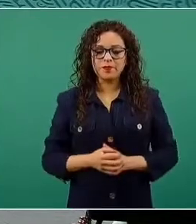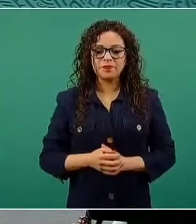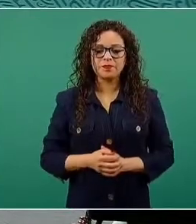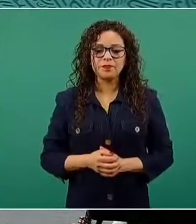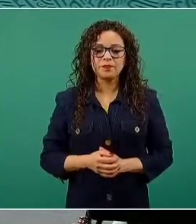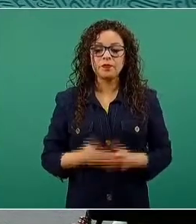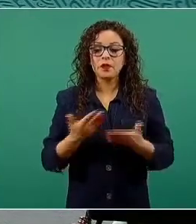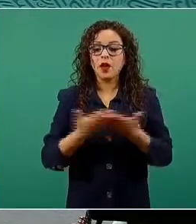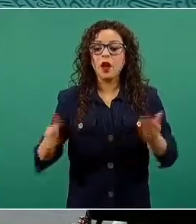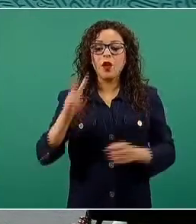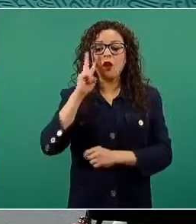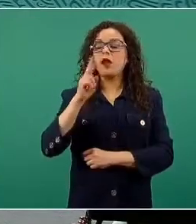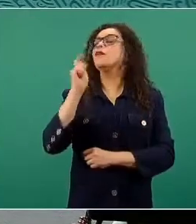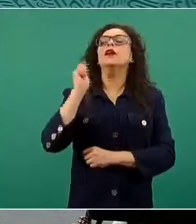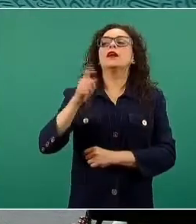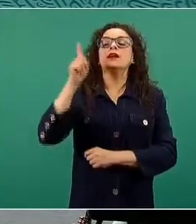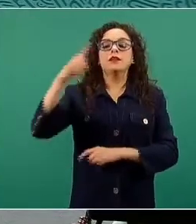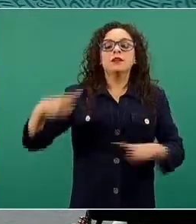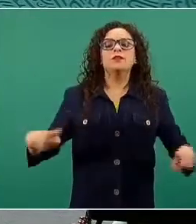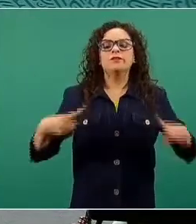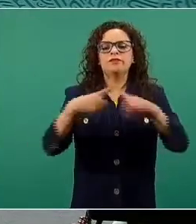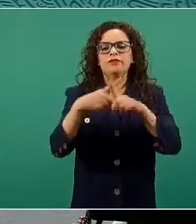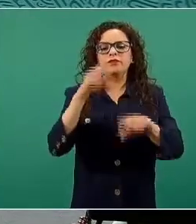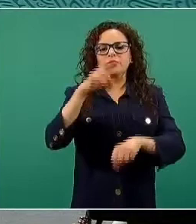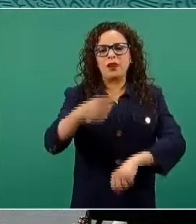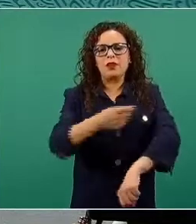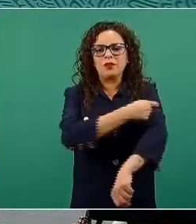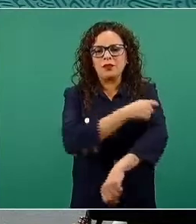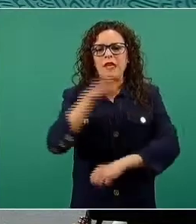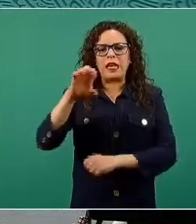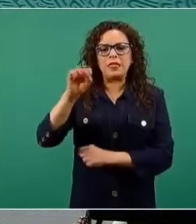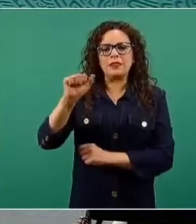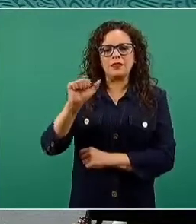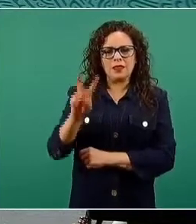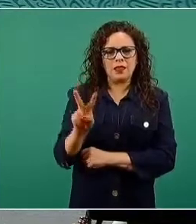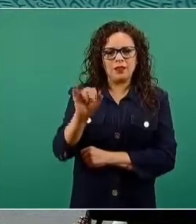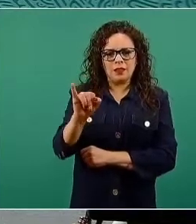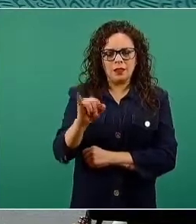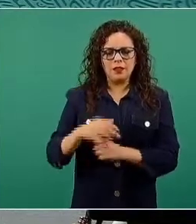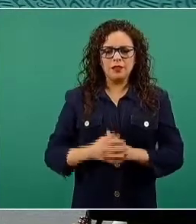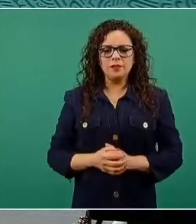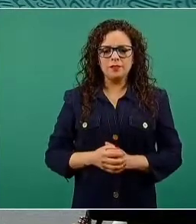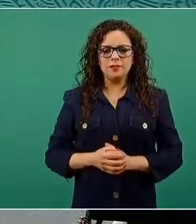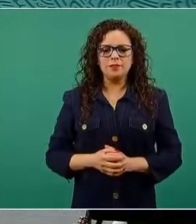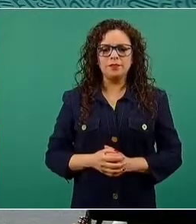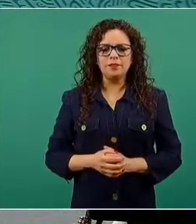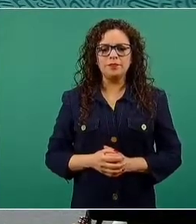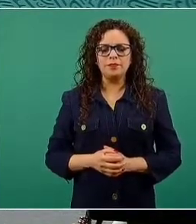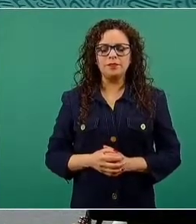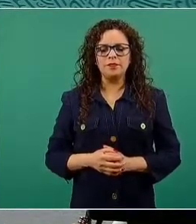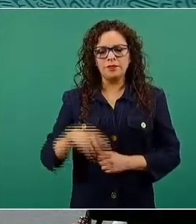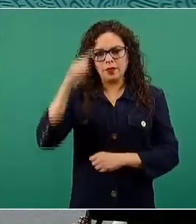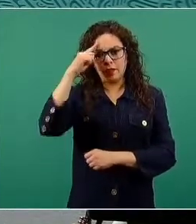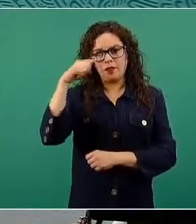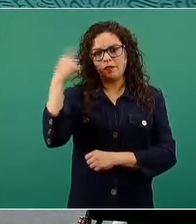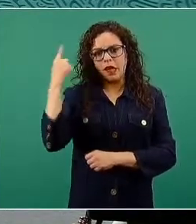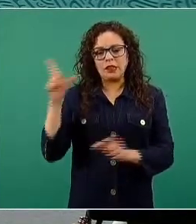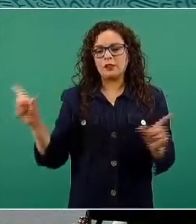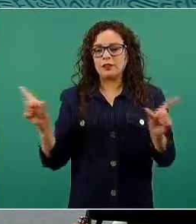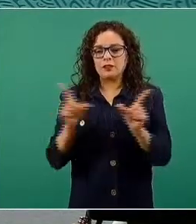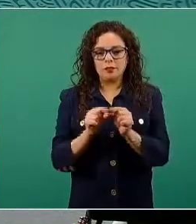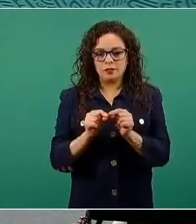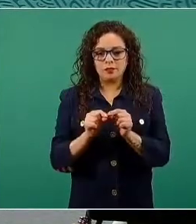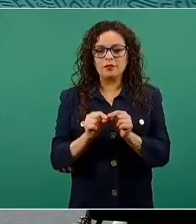Los eventos supuestamente asociados a vacunación e inmunización, de manera fácil llamados